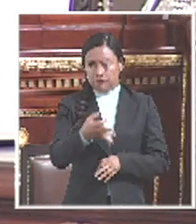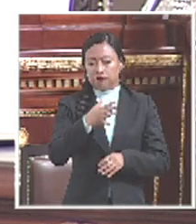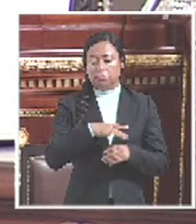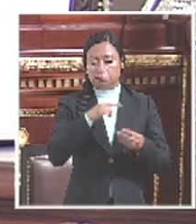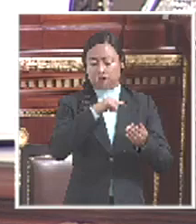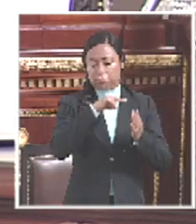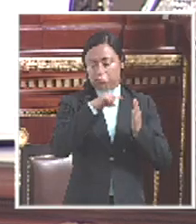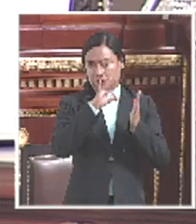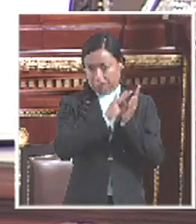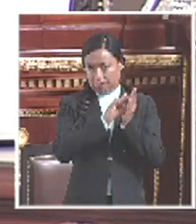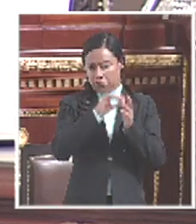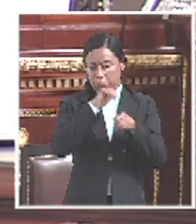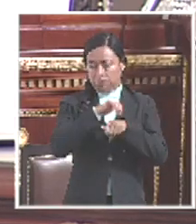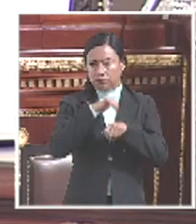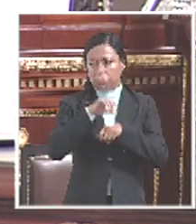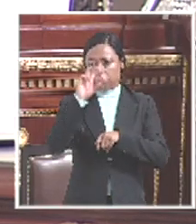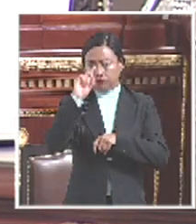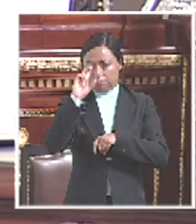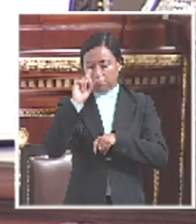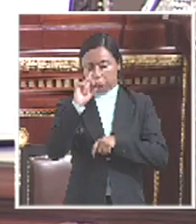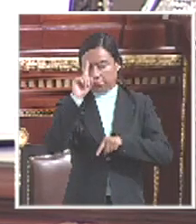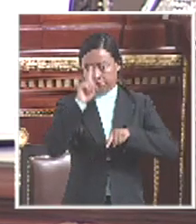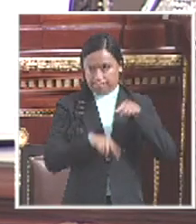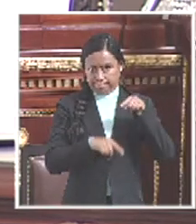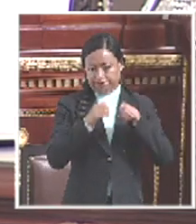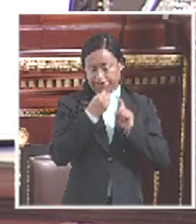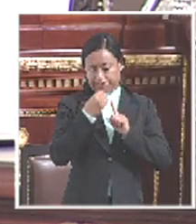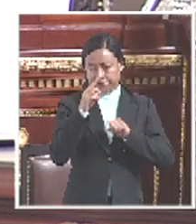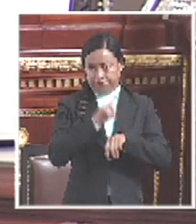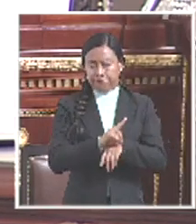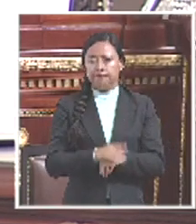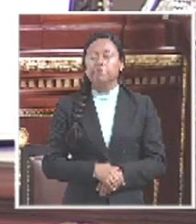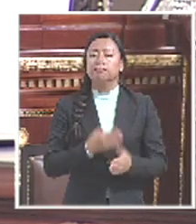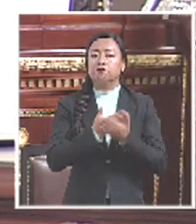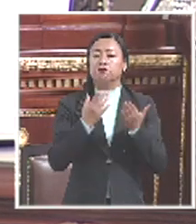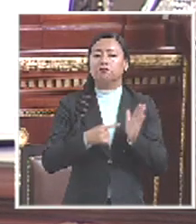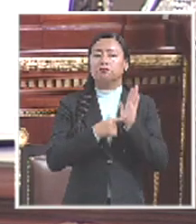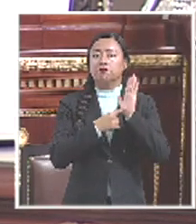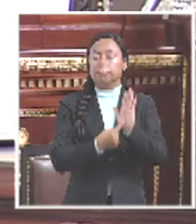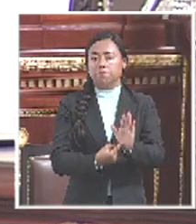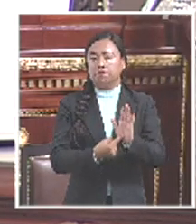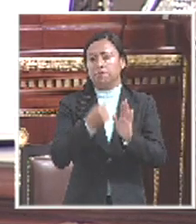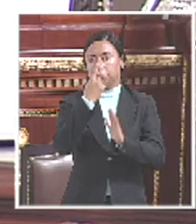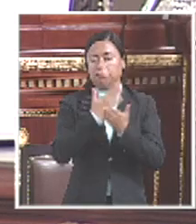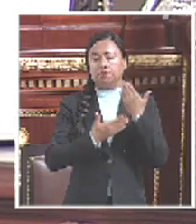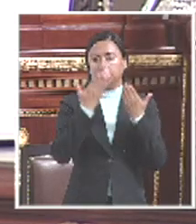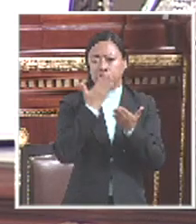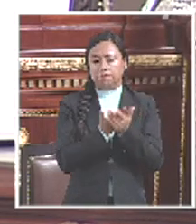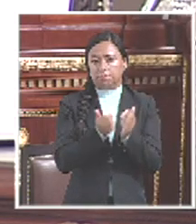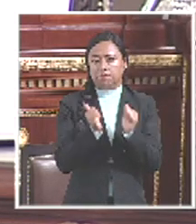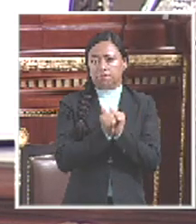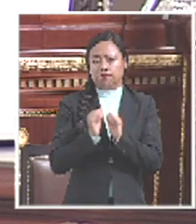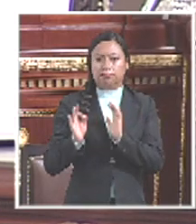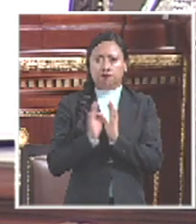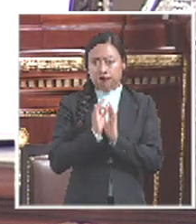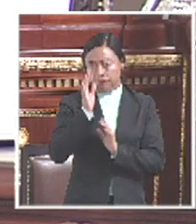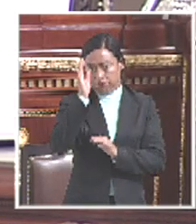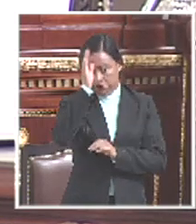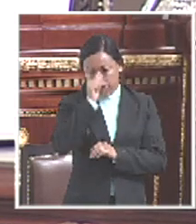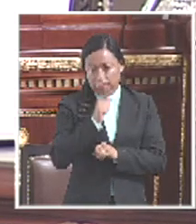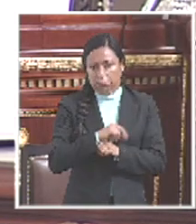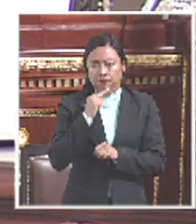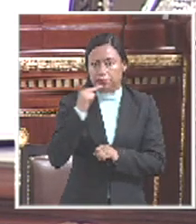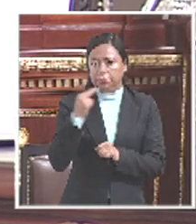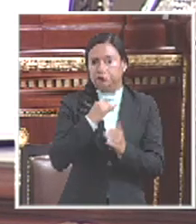en el numeral 30 ha sido retirado del orden del día. Para presentar una proposición con punto de acuerdo de urgente y obvia